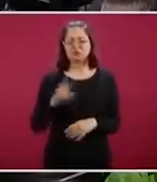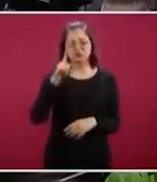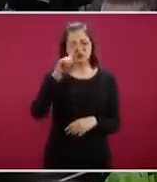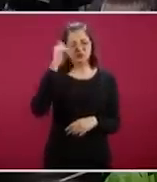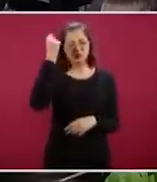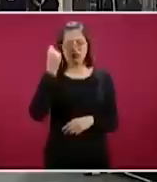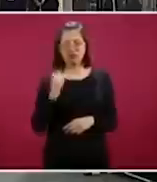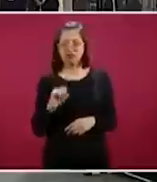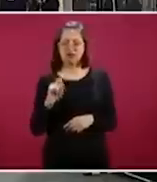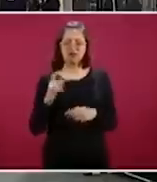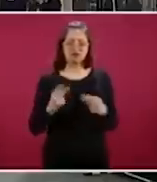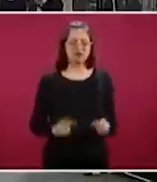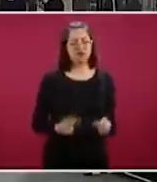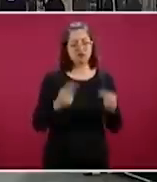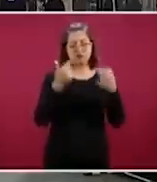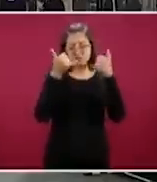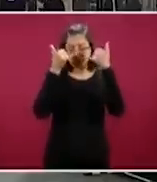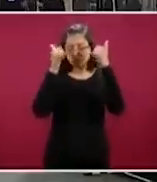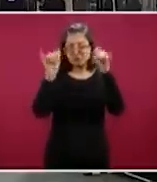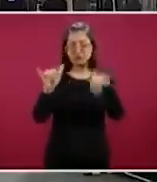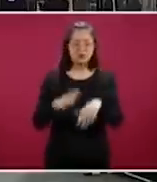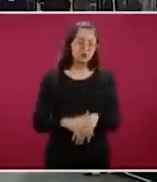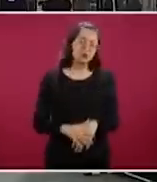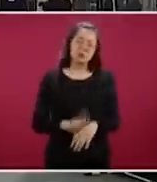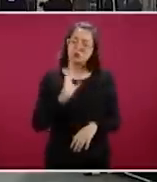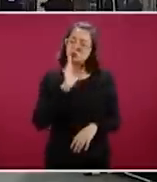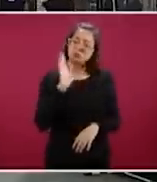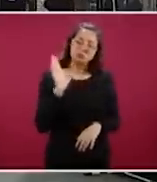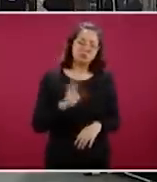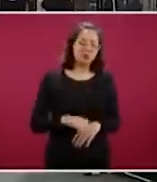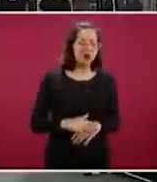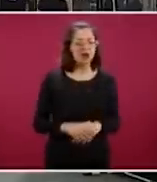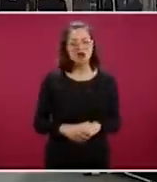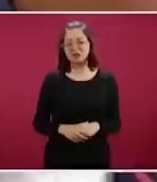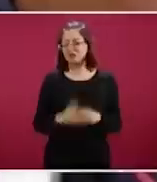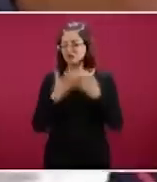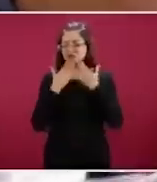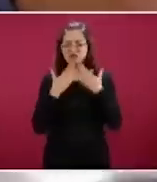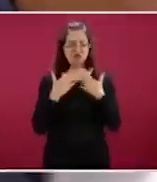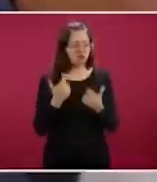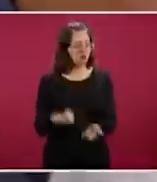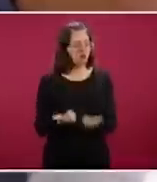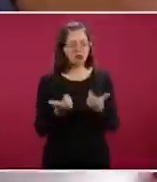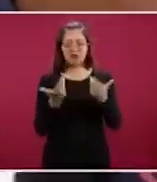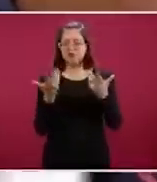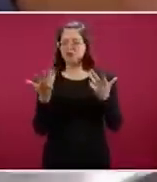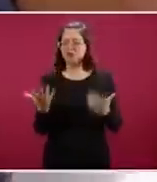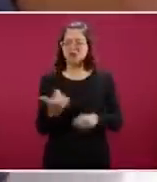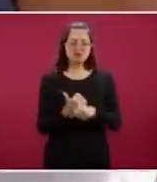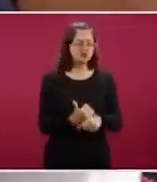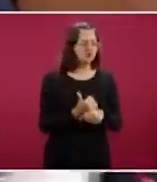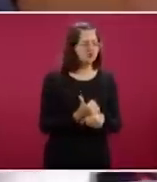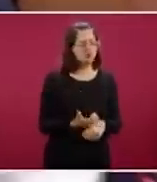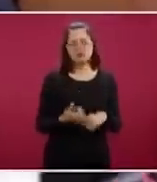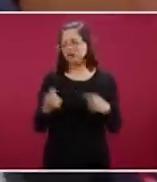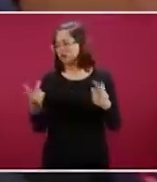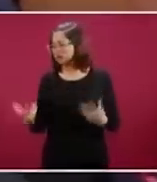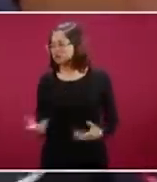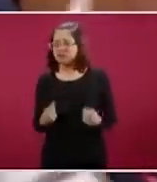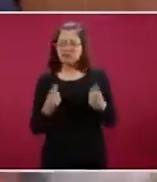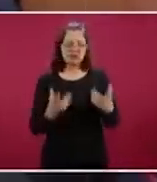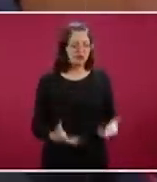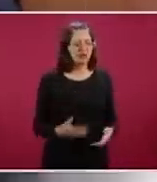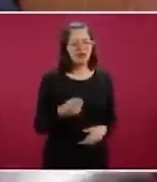Sinaloa está de una manera muy pésima. El precio no hay, los ganaderos están sufriendo, no hayan qué hacer, el ganado